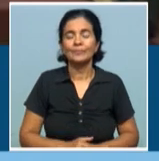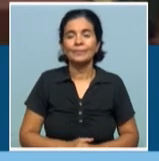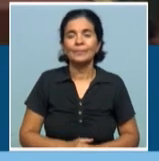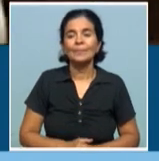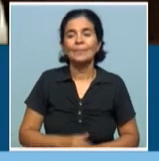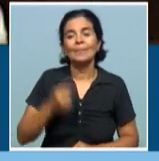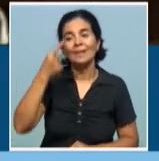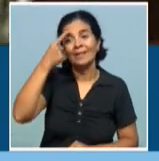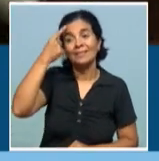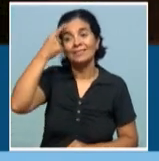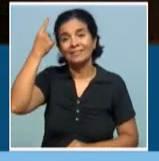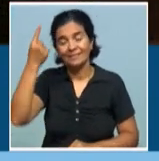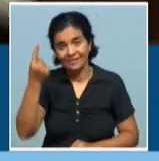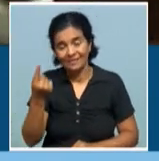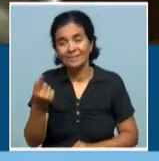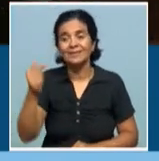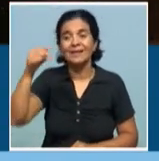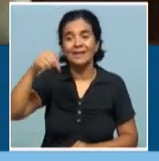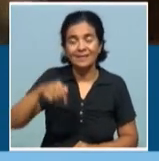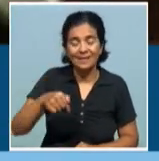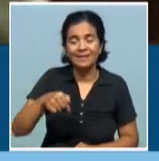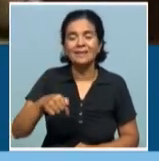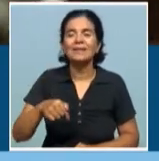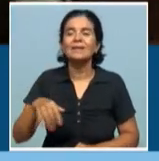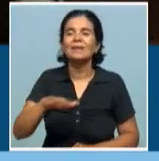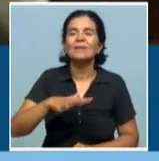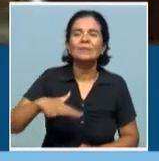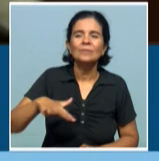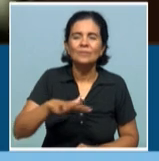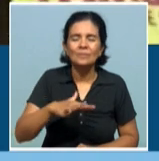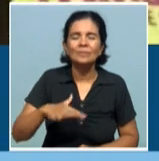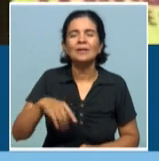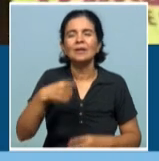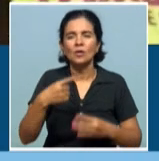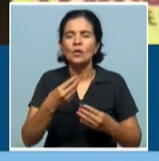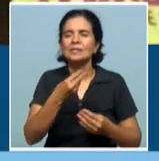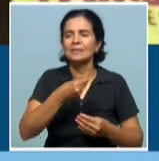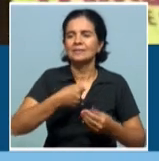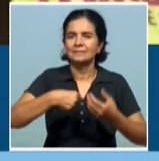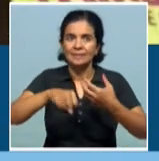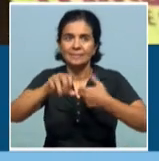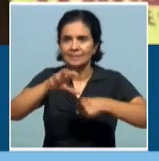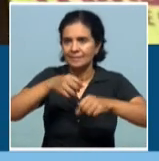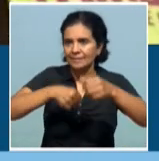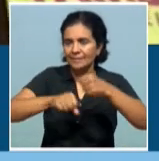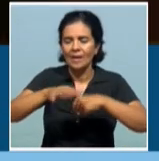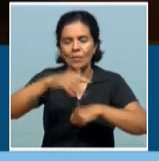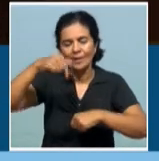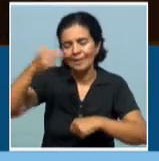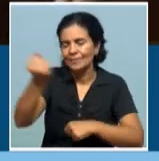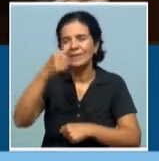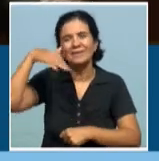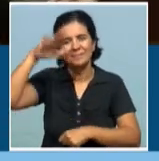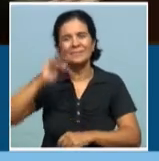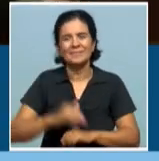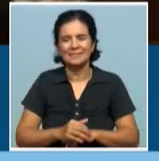que nos convierte en la primera y más importante zona de actividad logística de la Argentina. Y que muchos